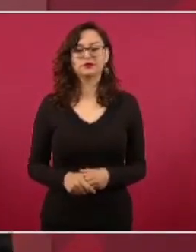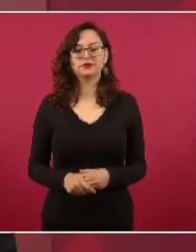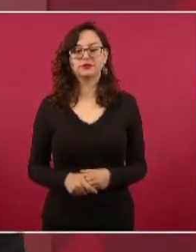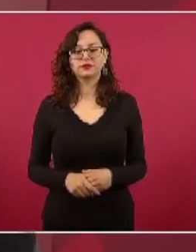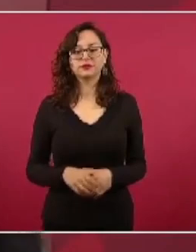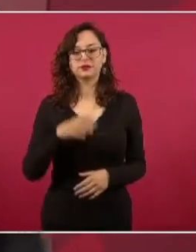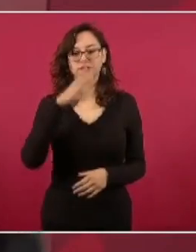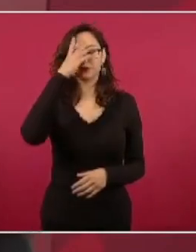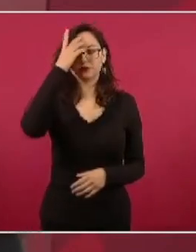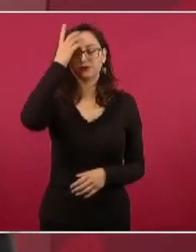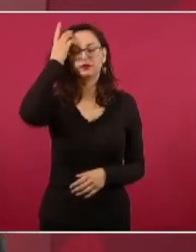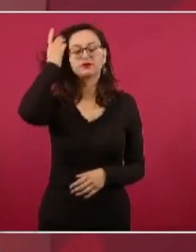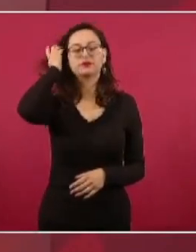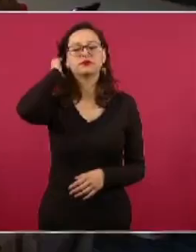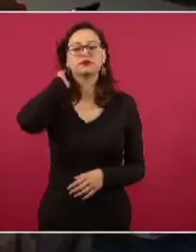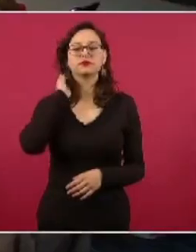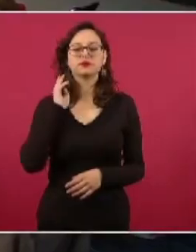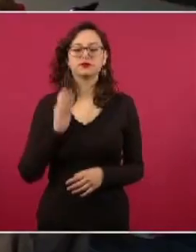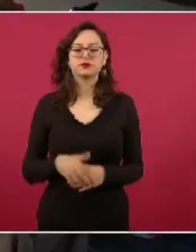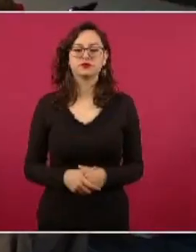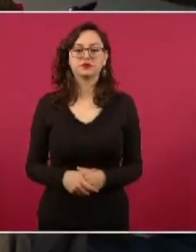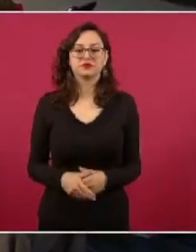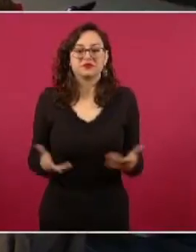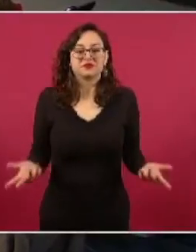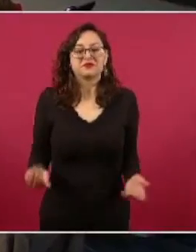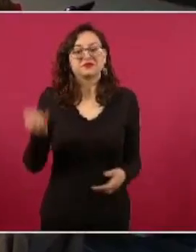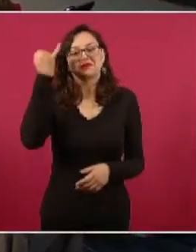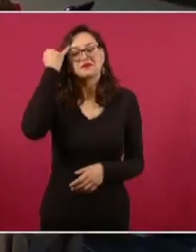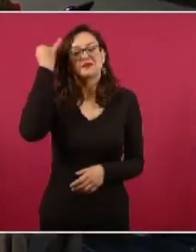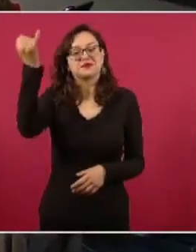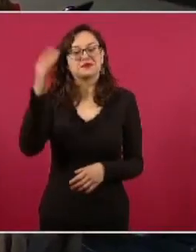Imagínense que Bloomberg diga